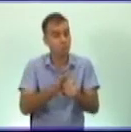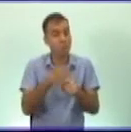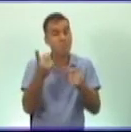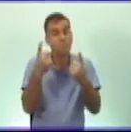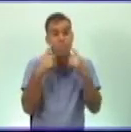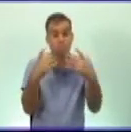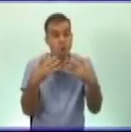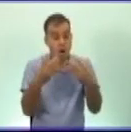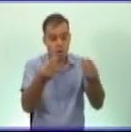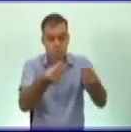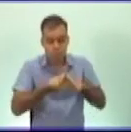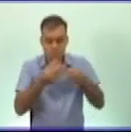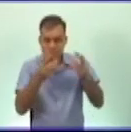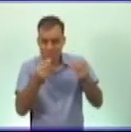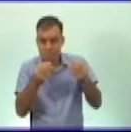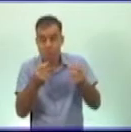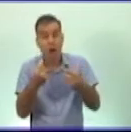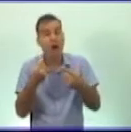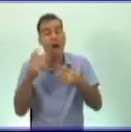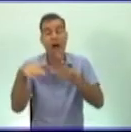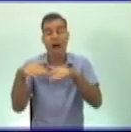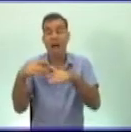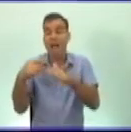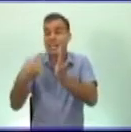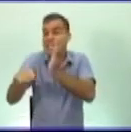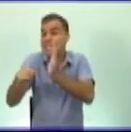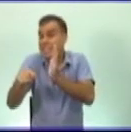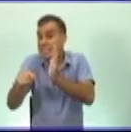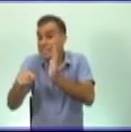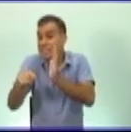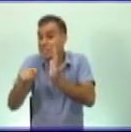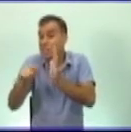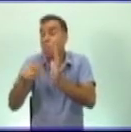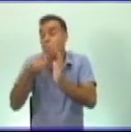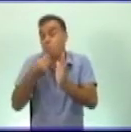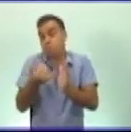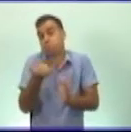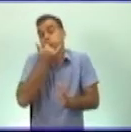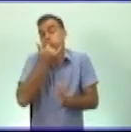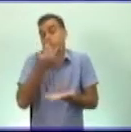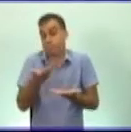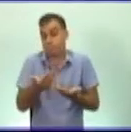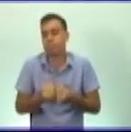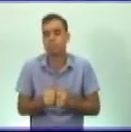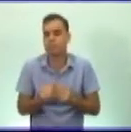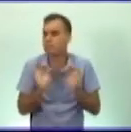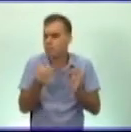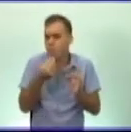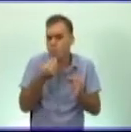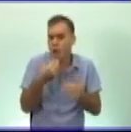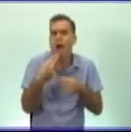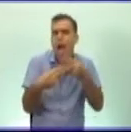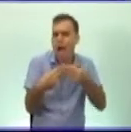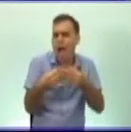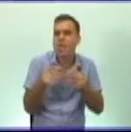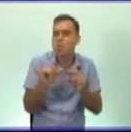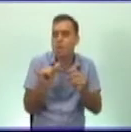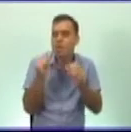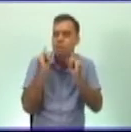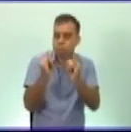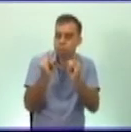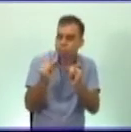porque si cometimos algún error en los cálculos intermedios, pues nos volvemos a equivocar. O sea que siempre que sea posible, trabajamos con los